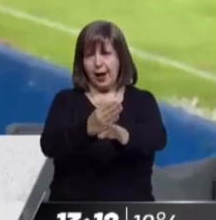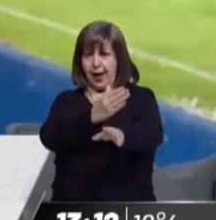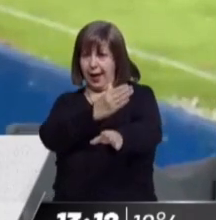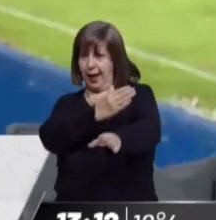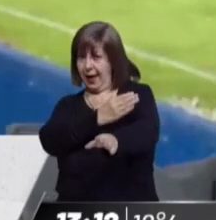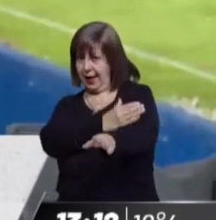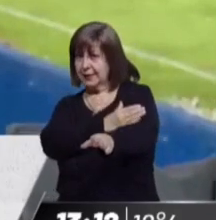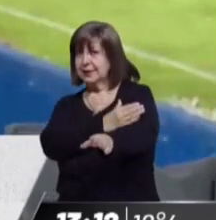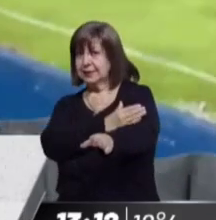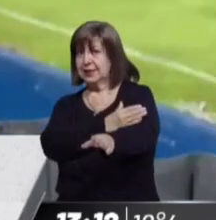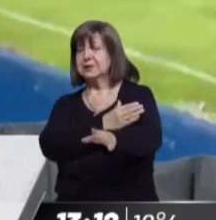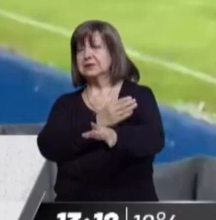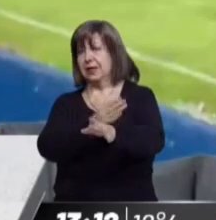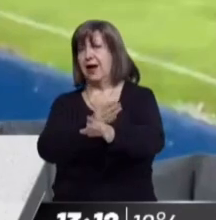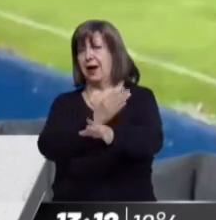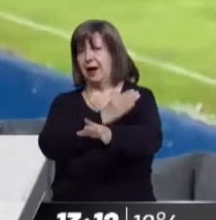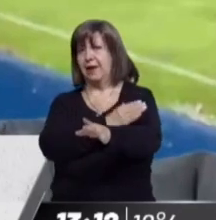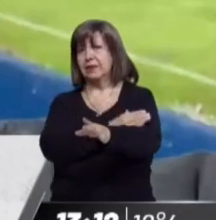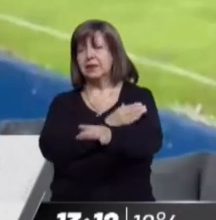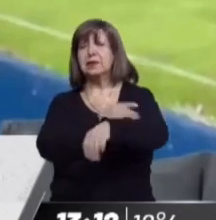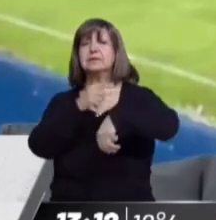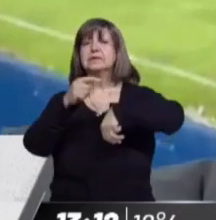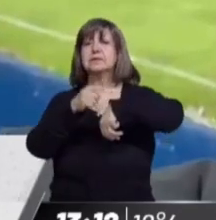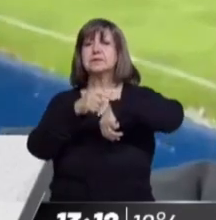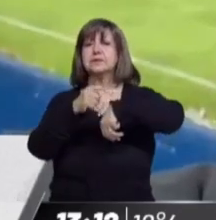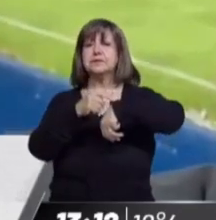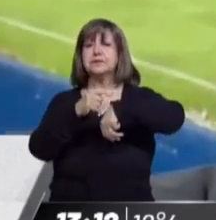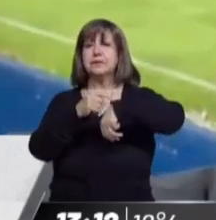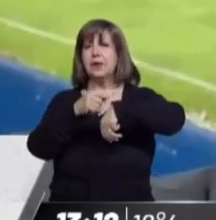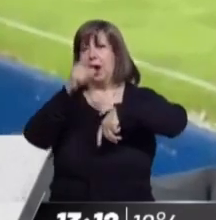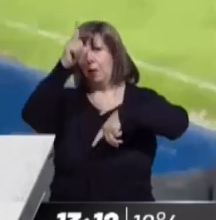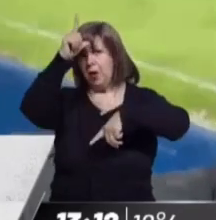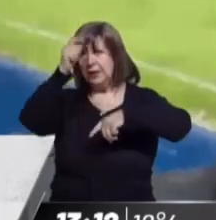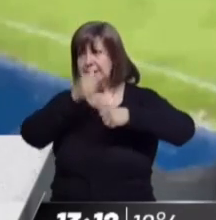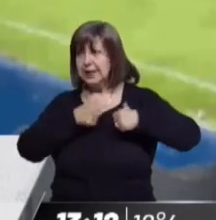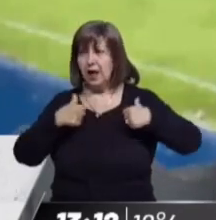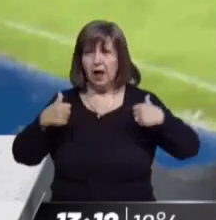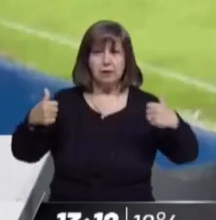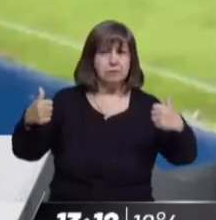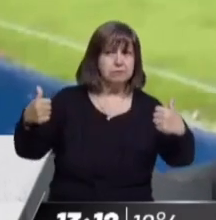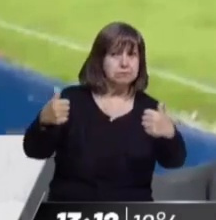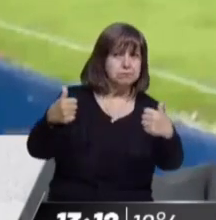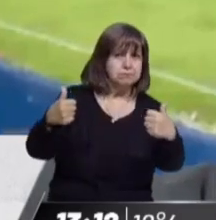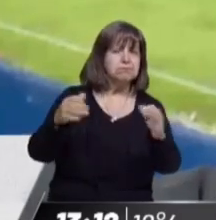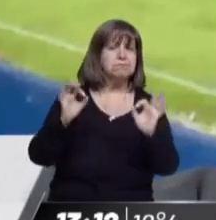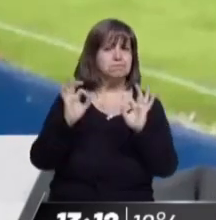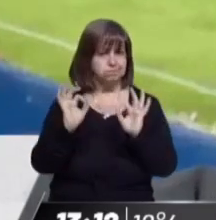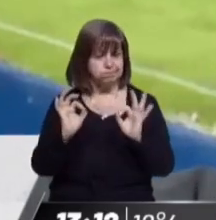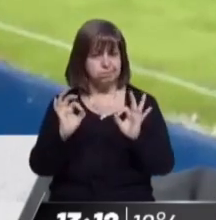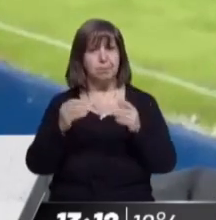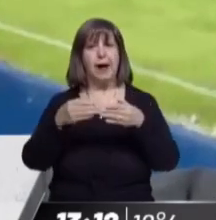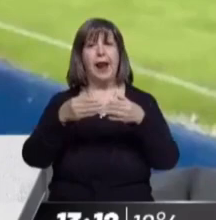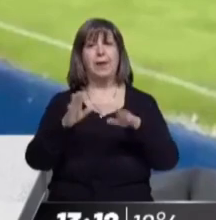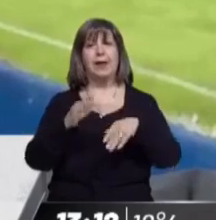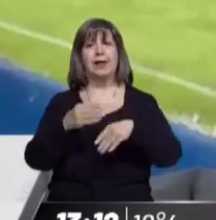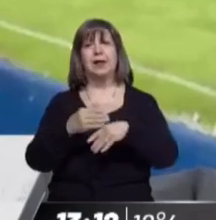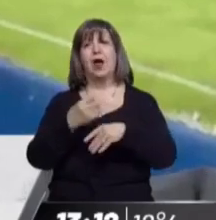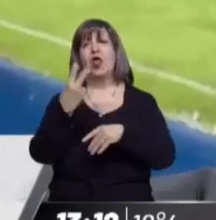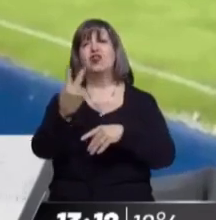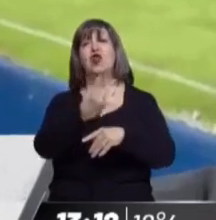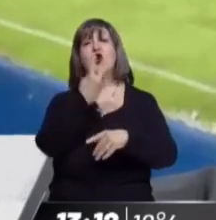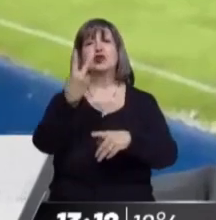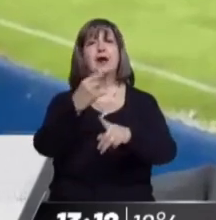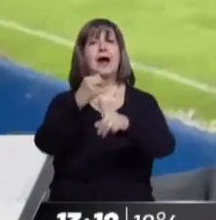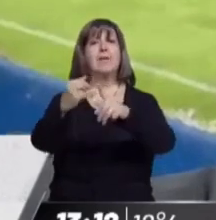dispuesto parte de del periodo de la policía un poco también antes para poder abrir 2 horas y